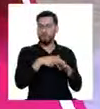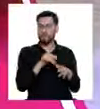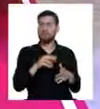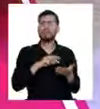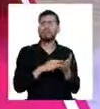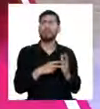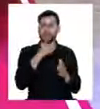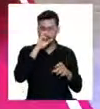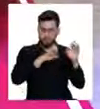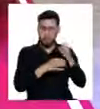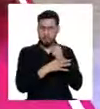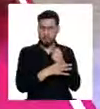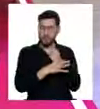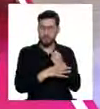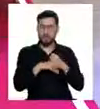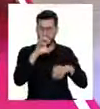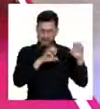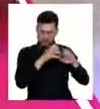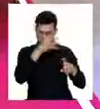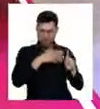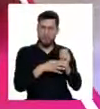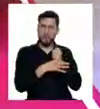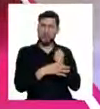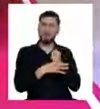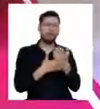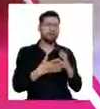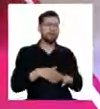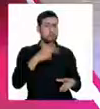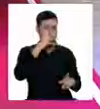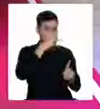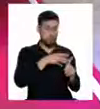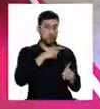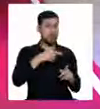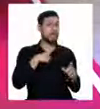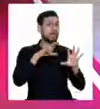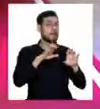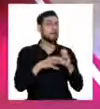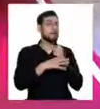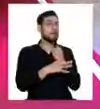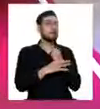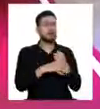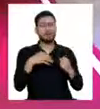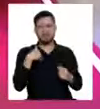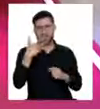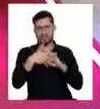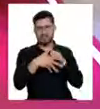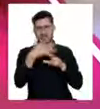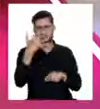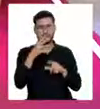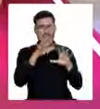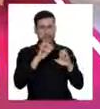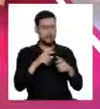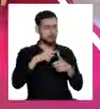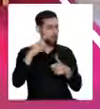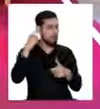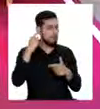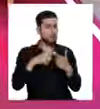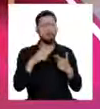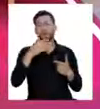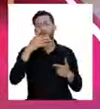que pases por un examen médico. El examen médico verifica a través de este examen, 5 exámenes, el auditivo,